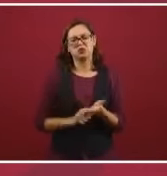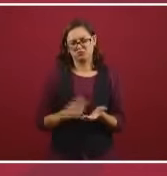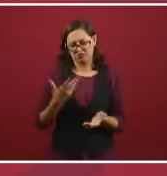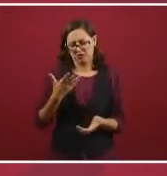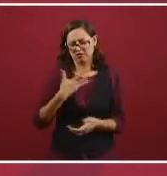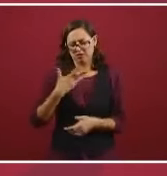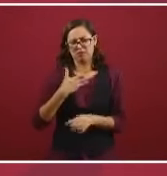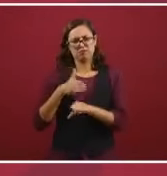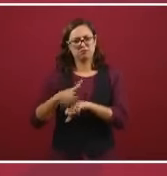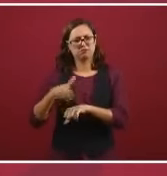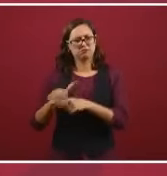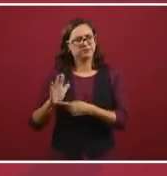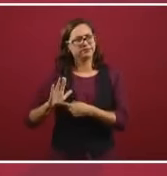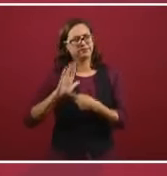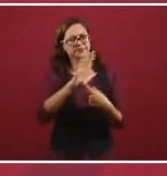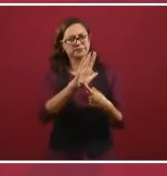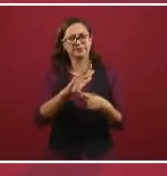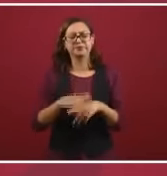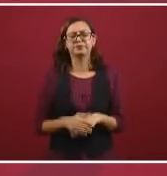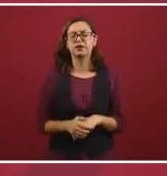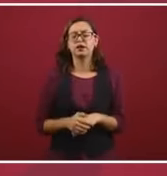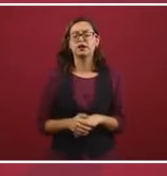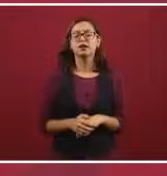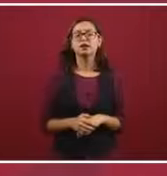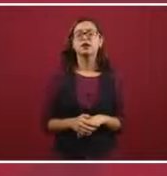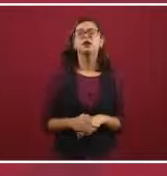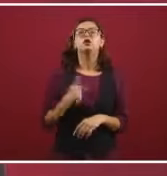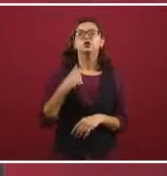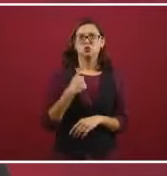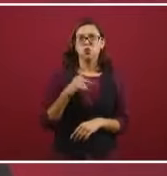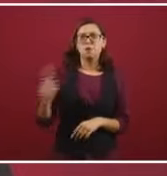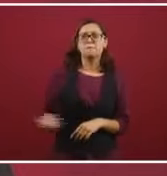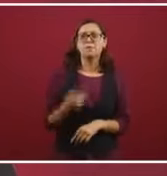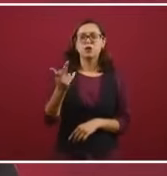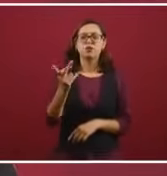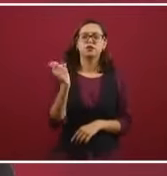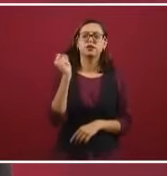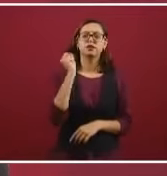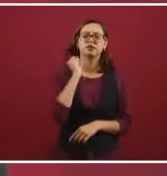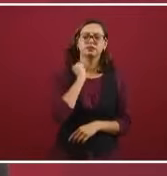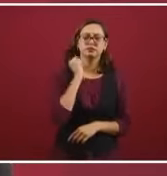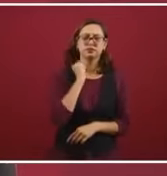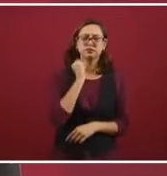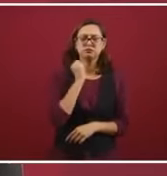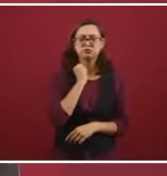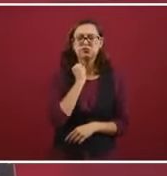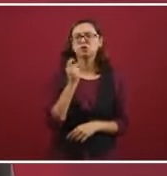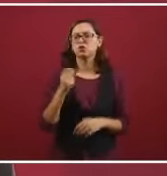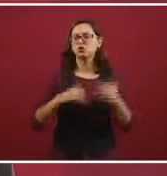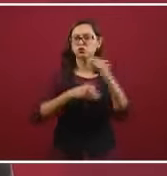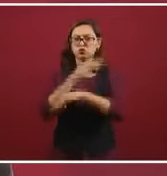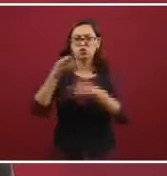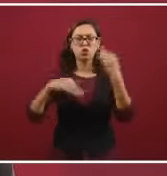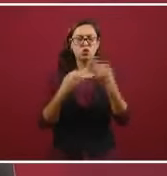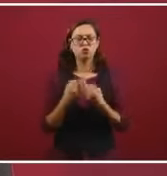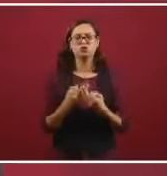al Senado de la República porque les planteé una diplomacia de unidad nacional en este